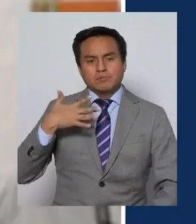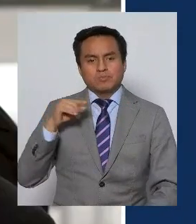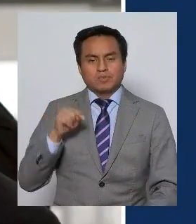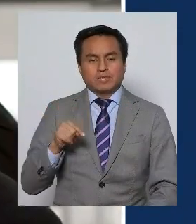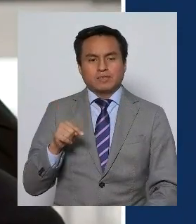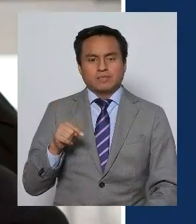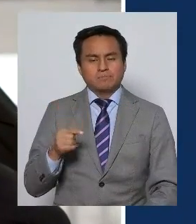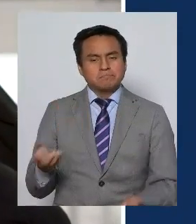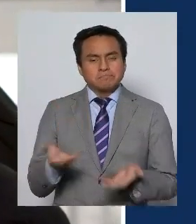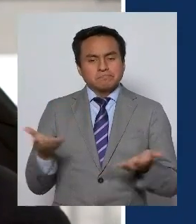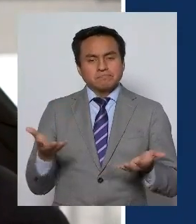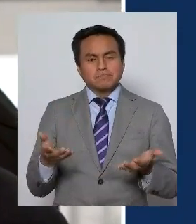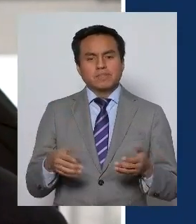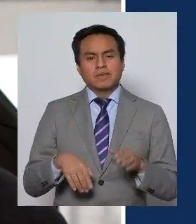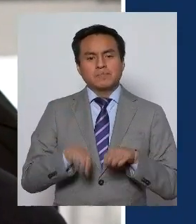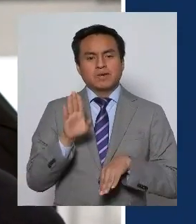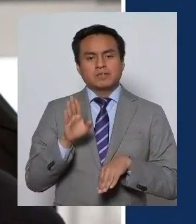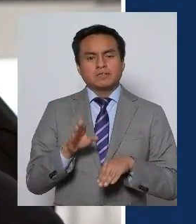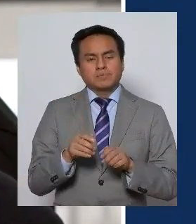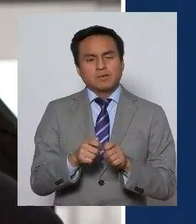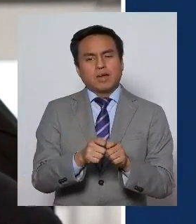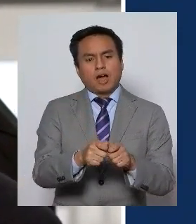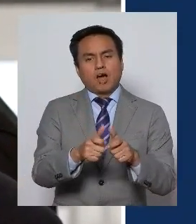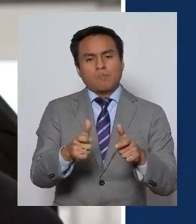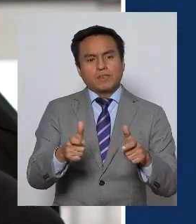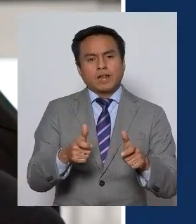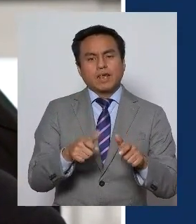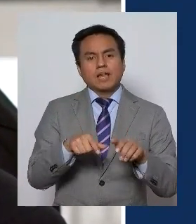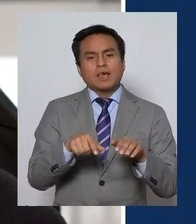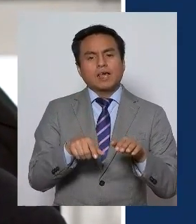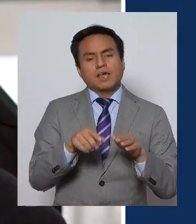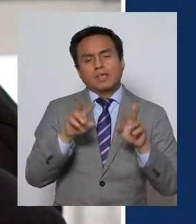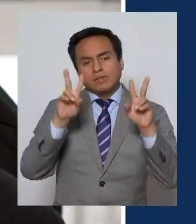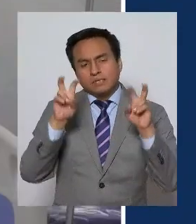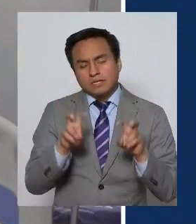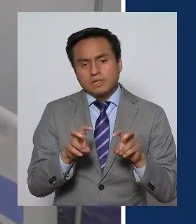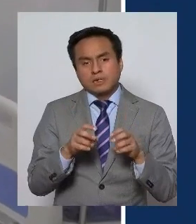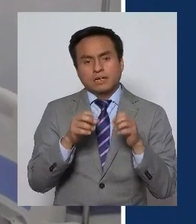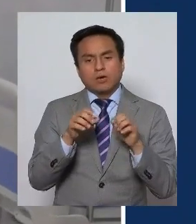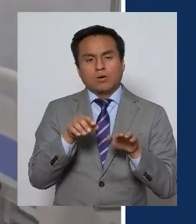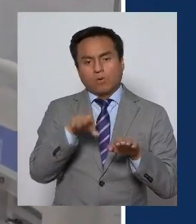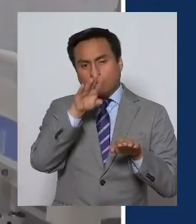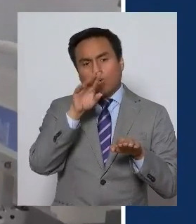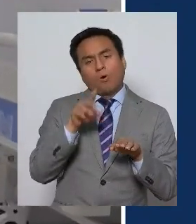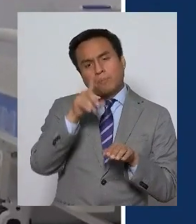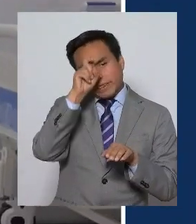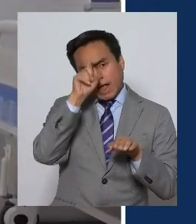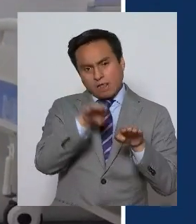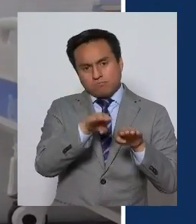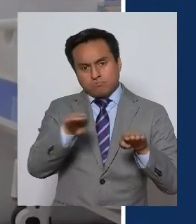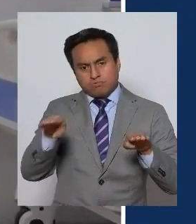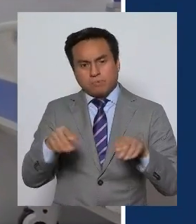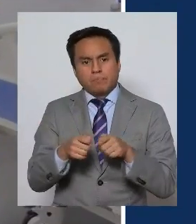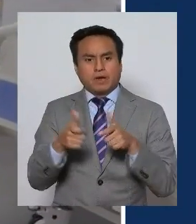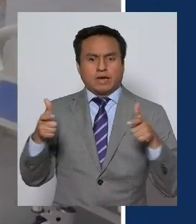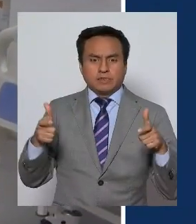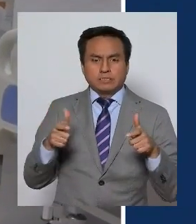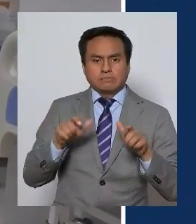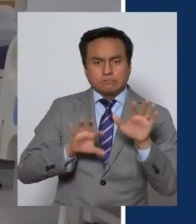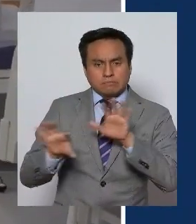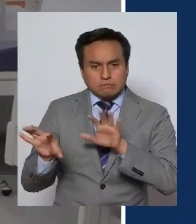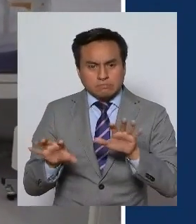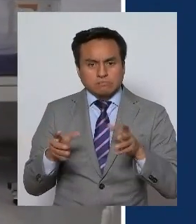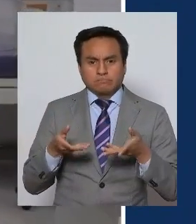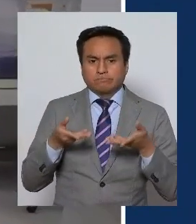importante para aumentar continuamente la capacidad hospitalaria y evidentemente